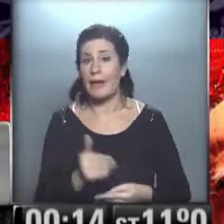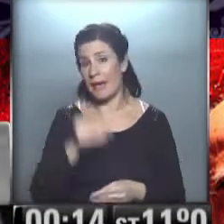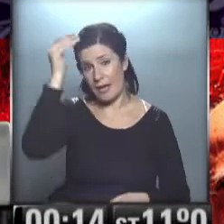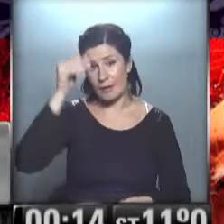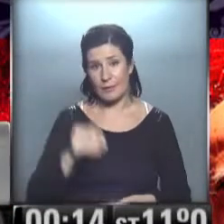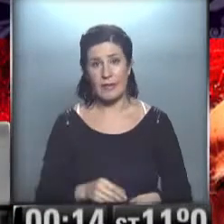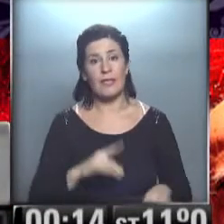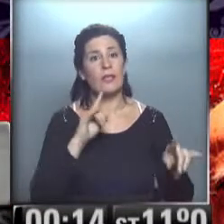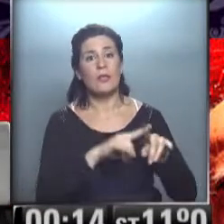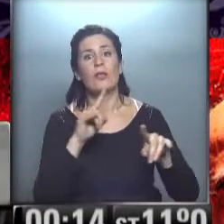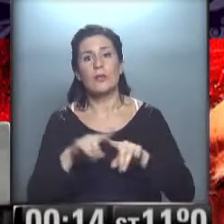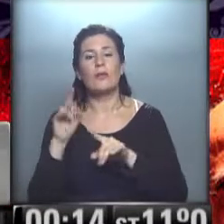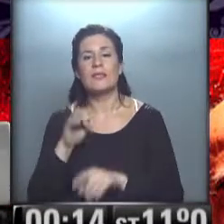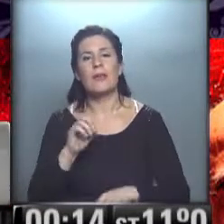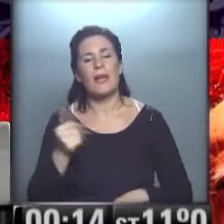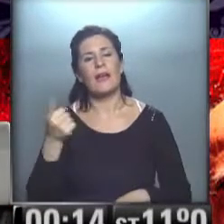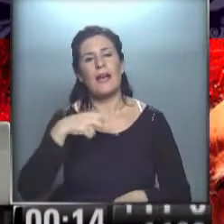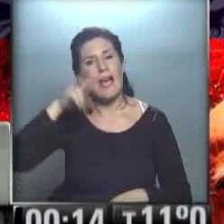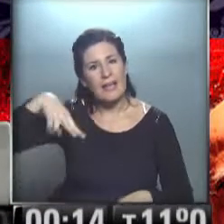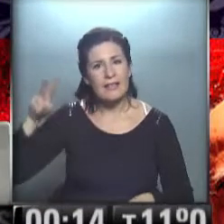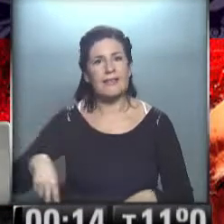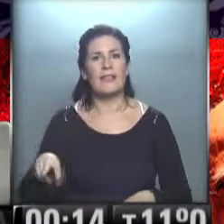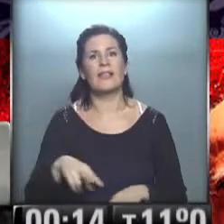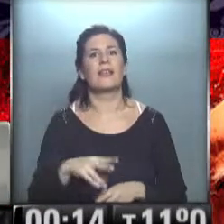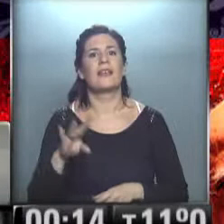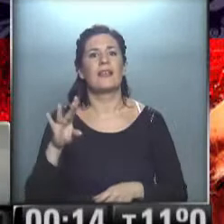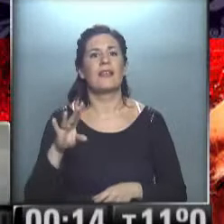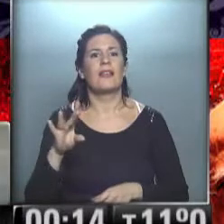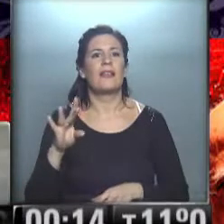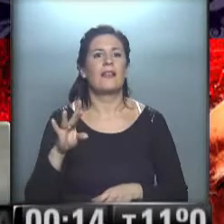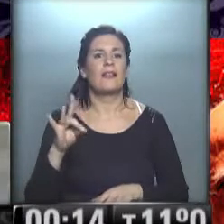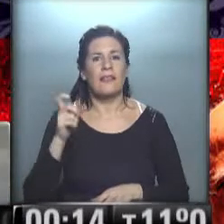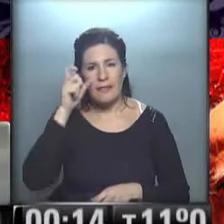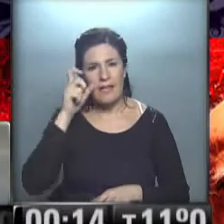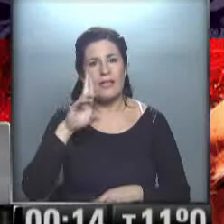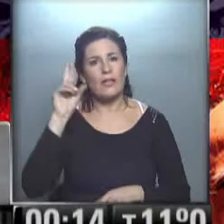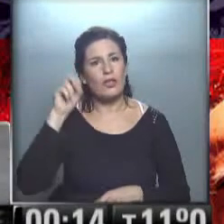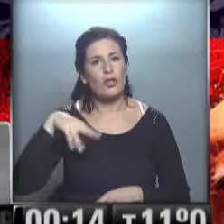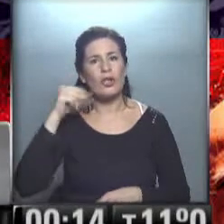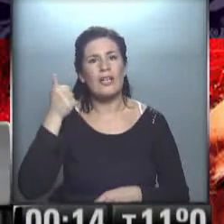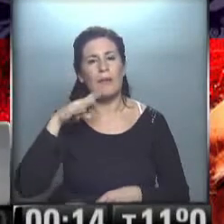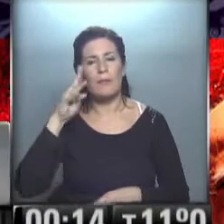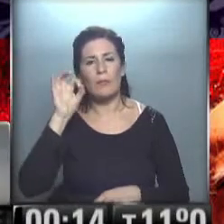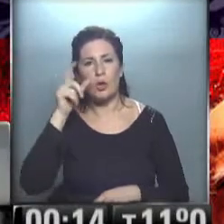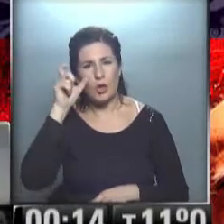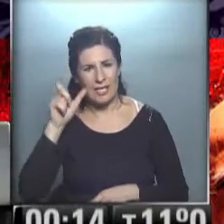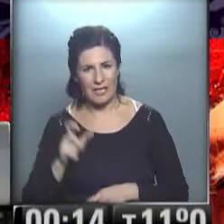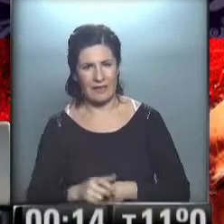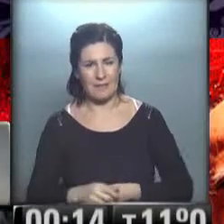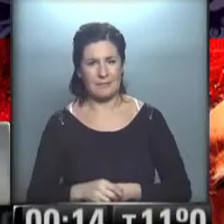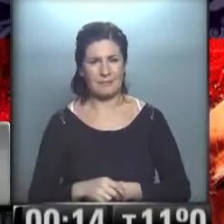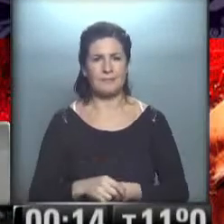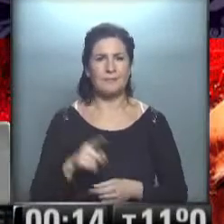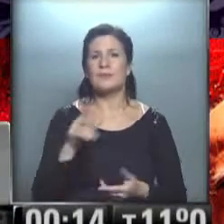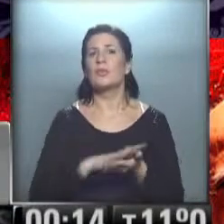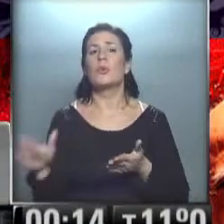arte de rocambole o si bien él tenía sus cosas en la de rosa hace unos días como estrenó su